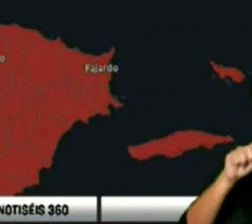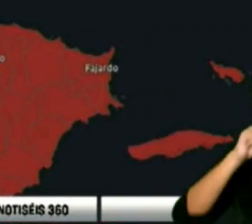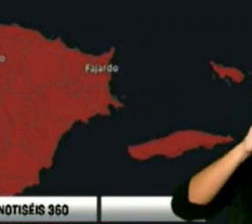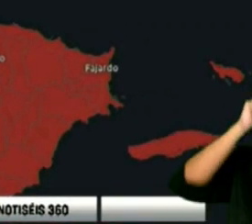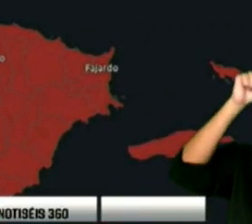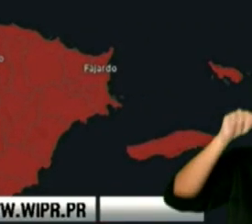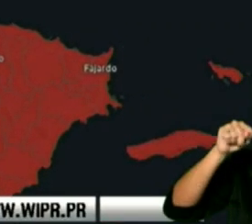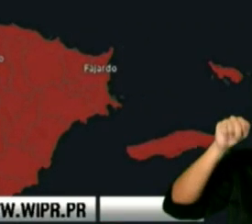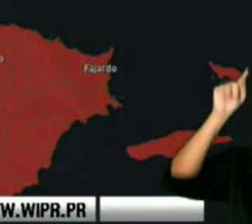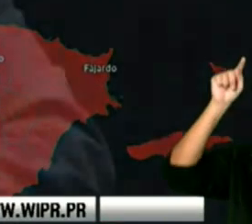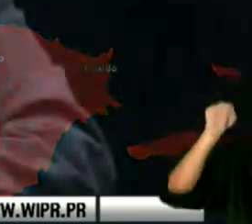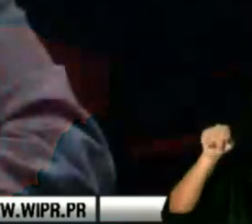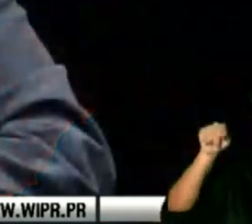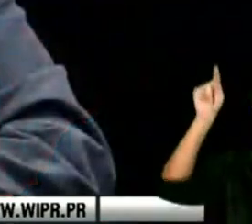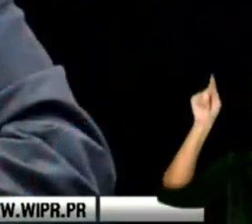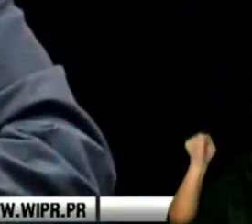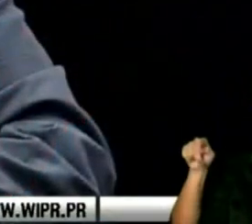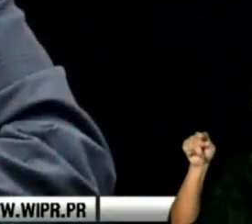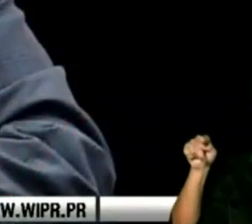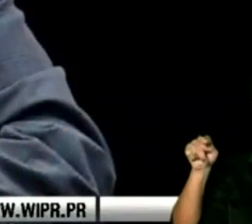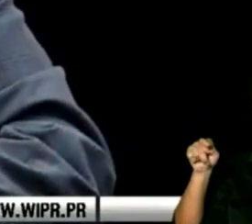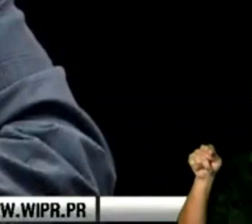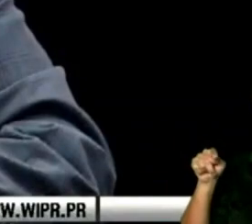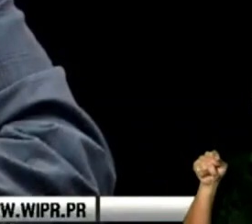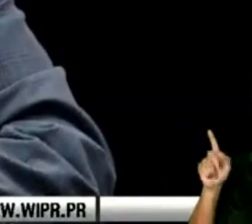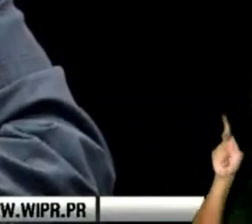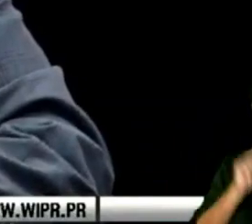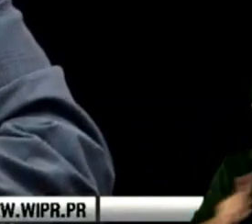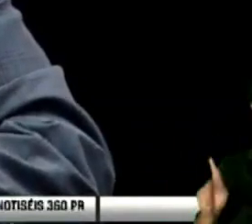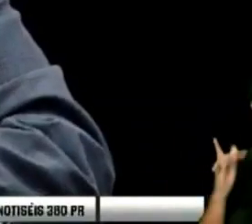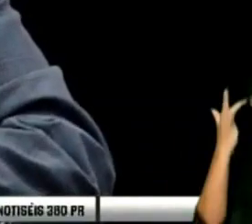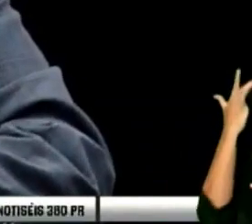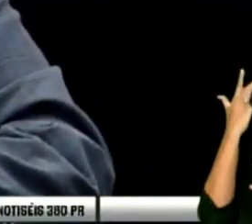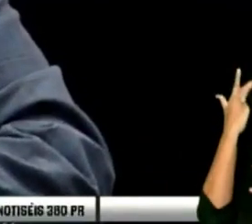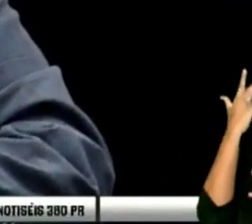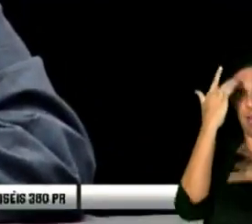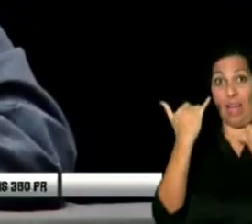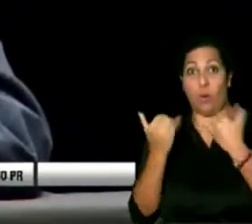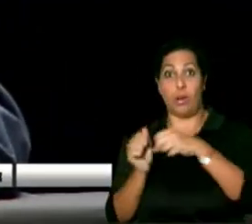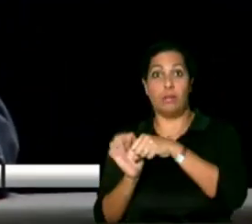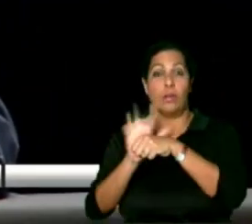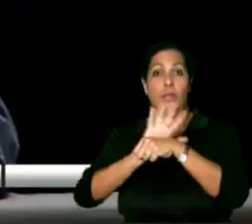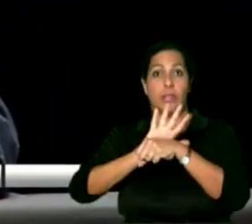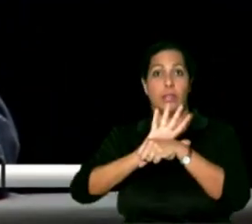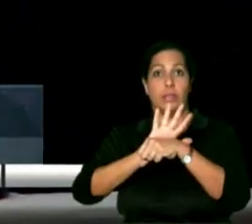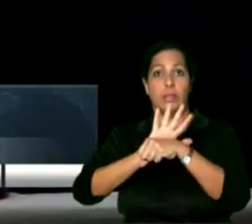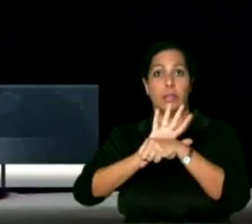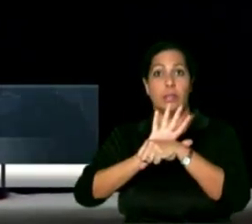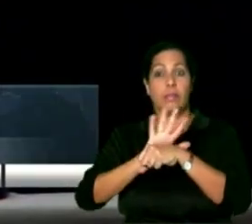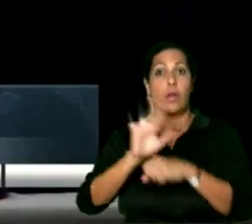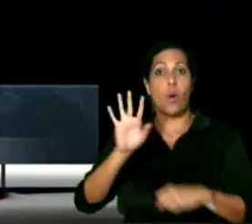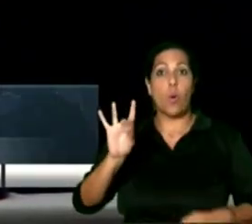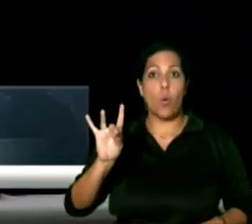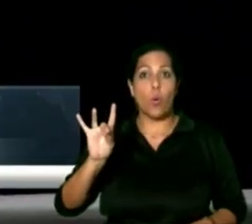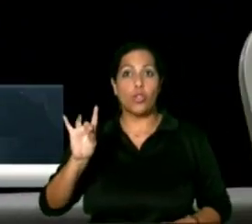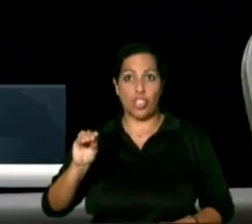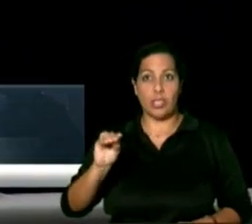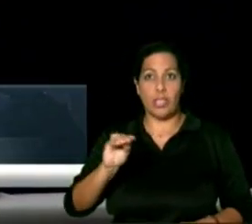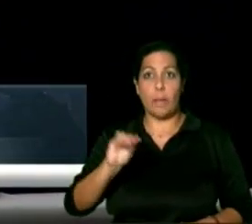distribución de este tipo de personas que están contagiadas con el COVID-19. El